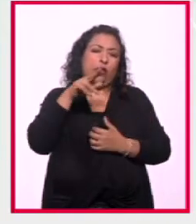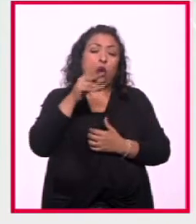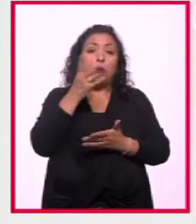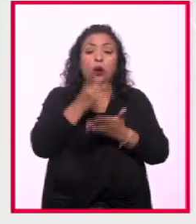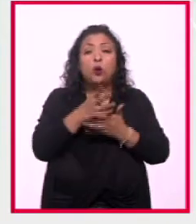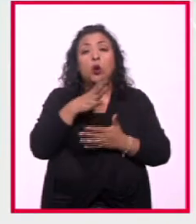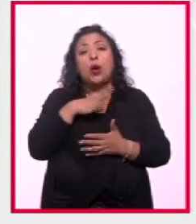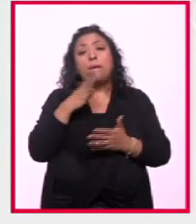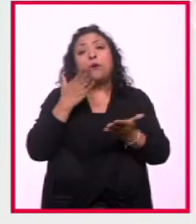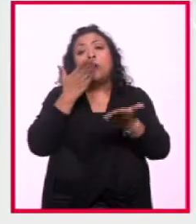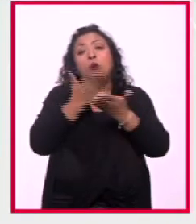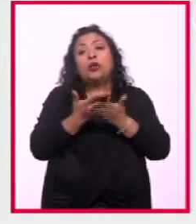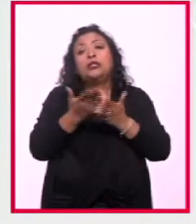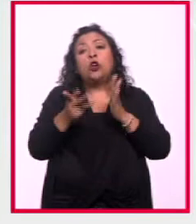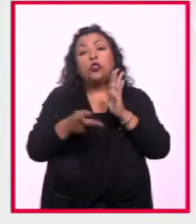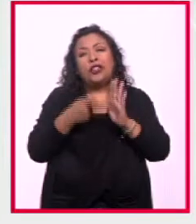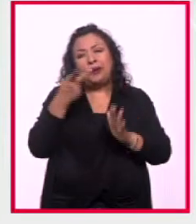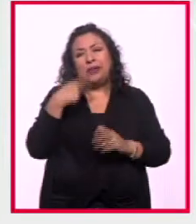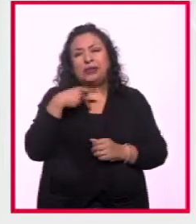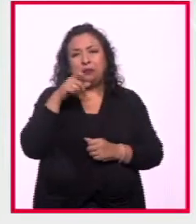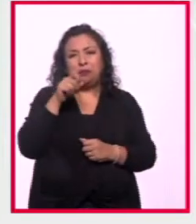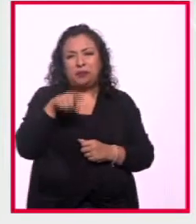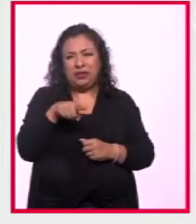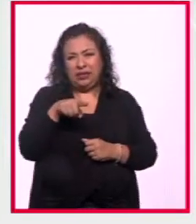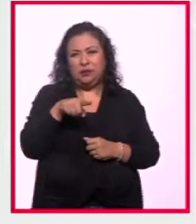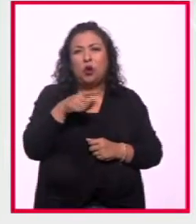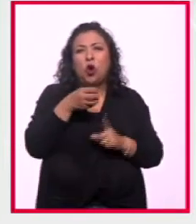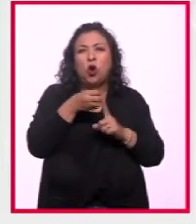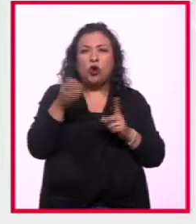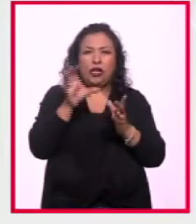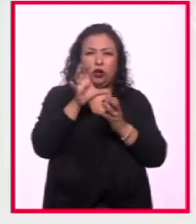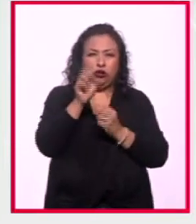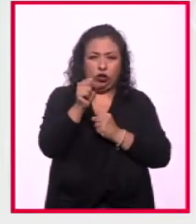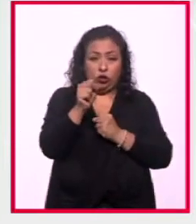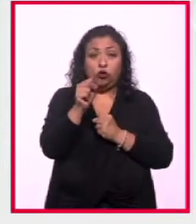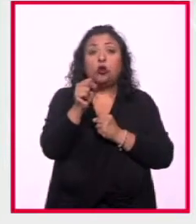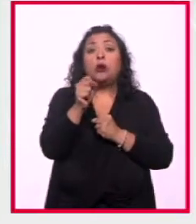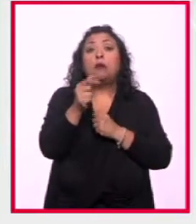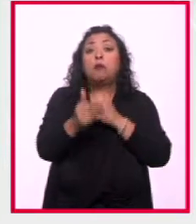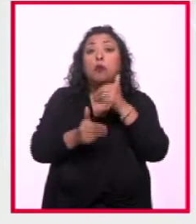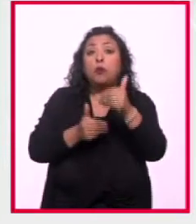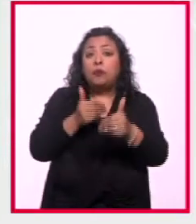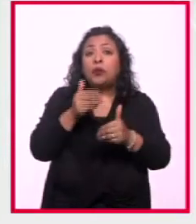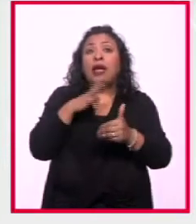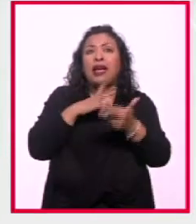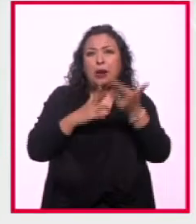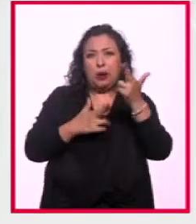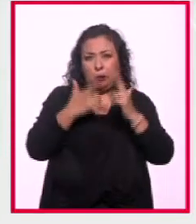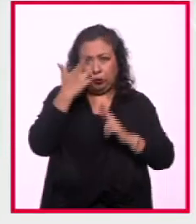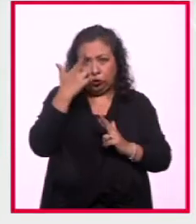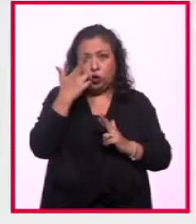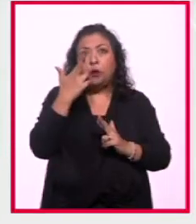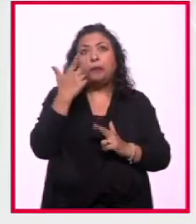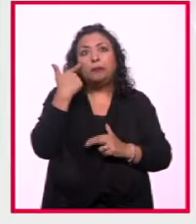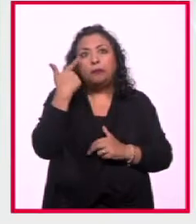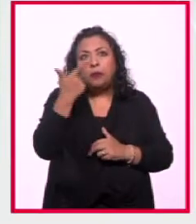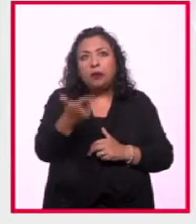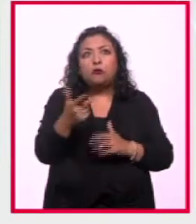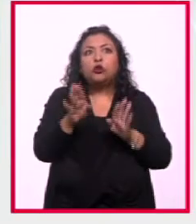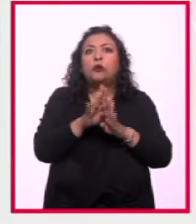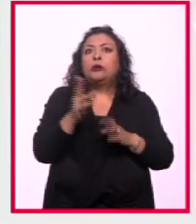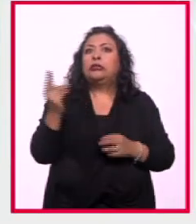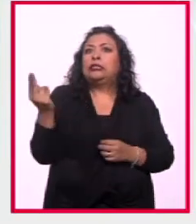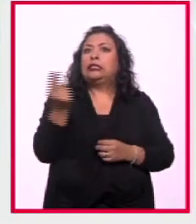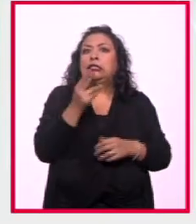planteaba la reconstrucción del orden constitucional poco a poco con la revolución se va dando cuenta de que es